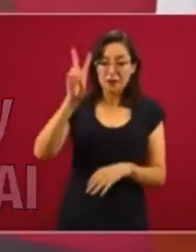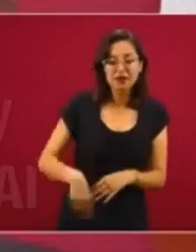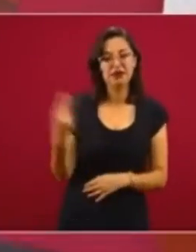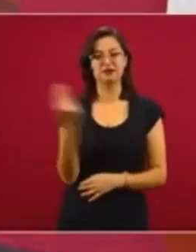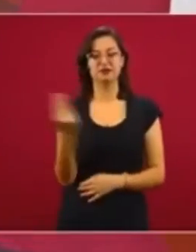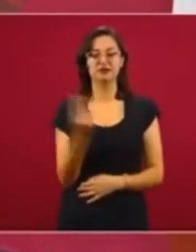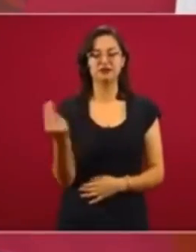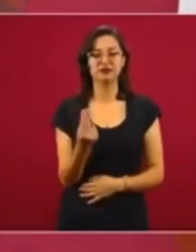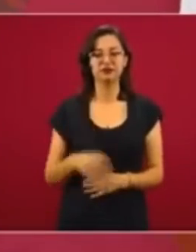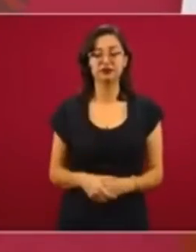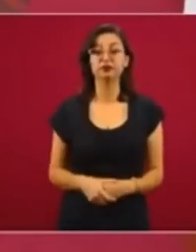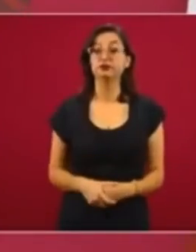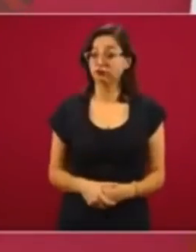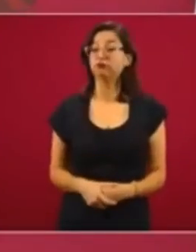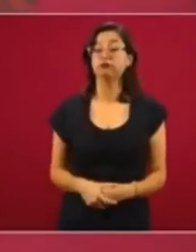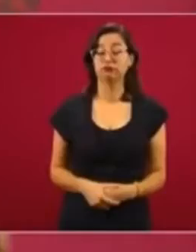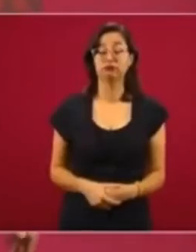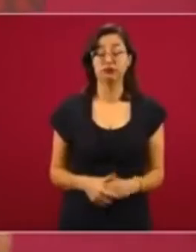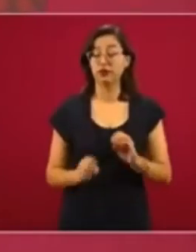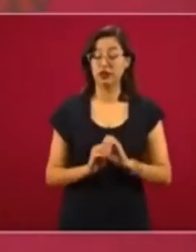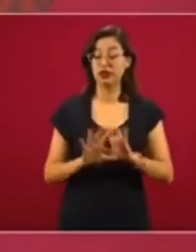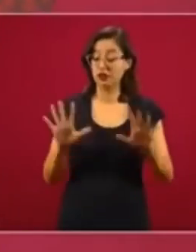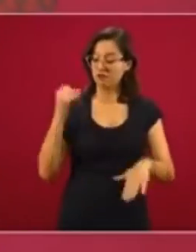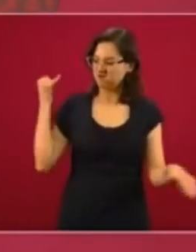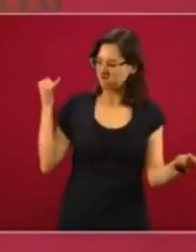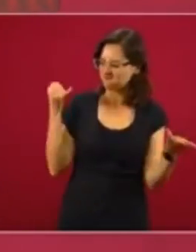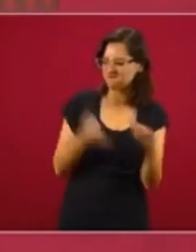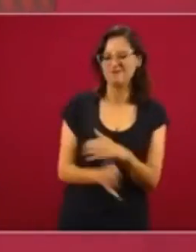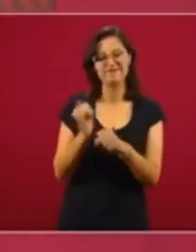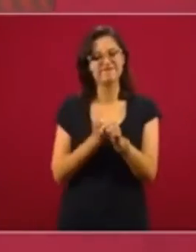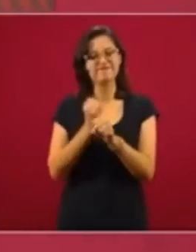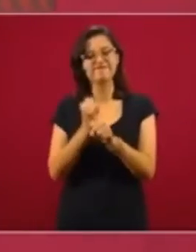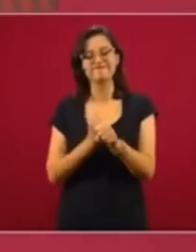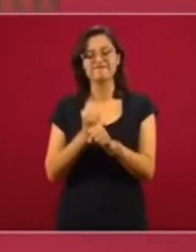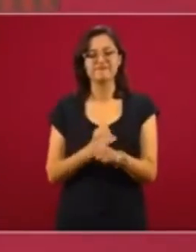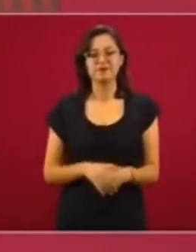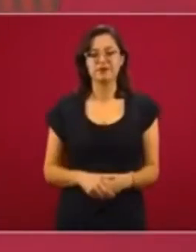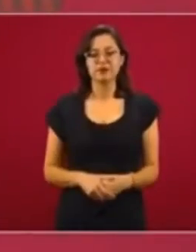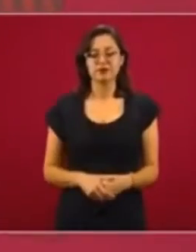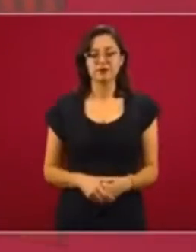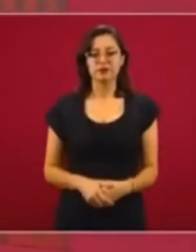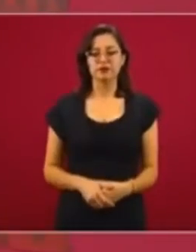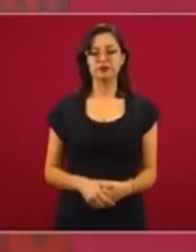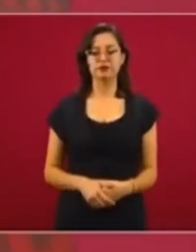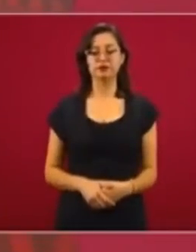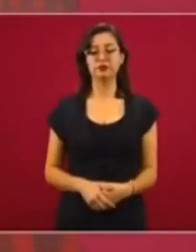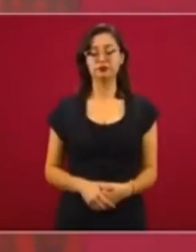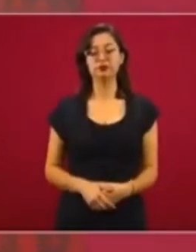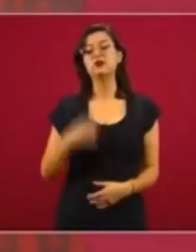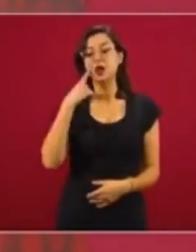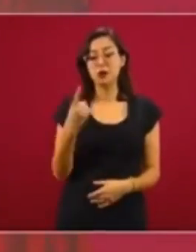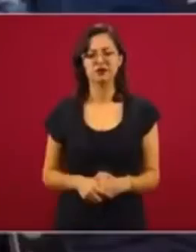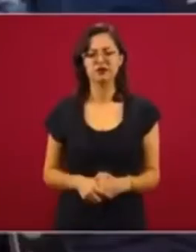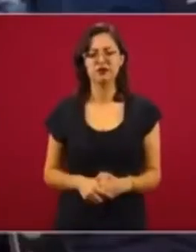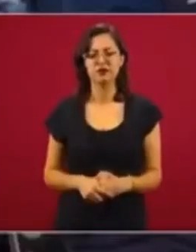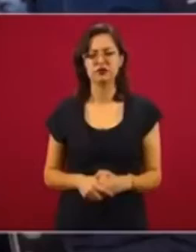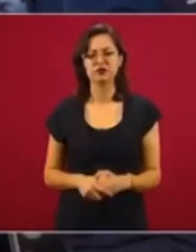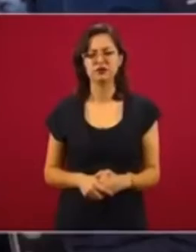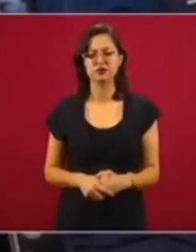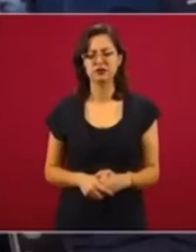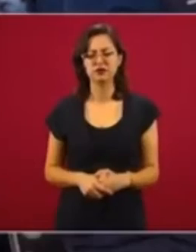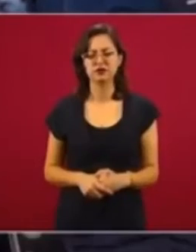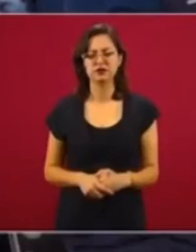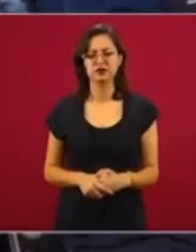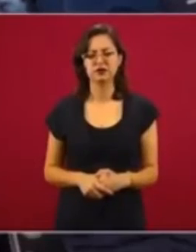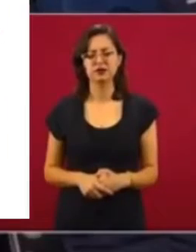democracia. Entonces, claro que vamos a ir al fondo. Y vamos a ver el comportamiento de las empresas. Ayer